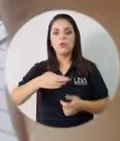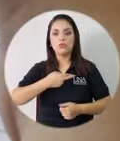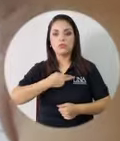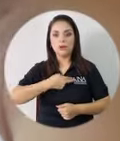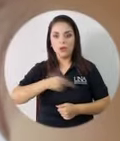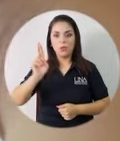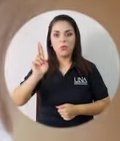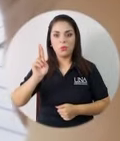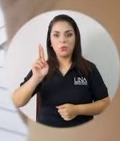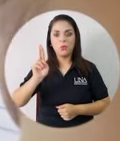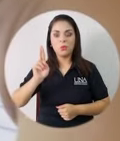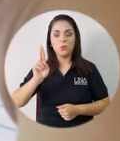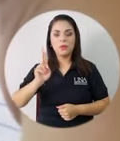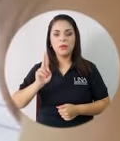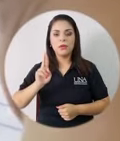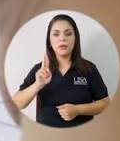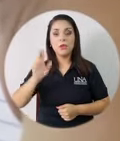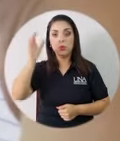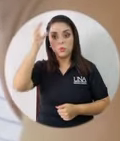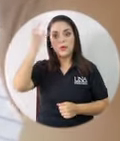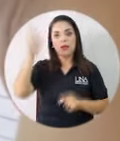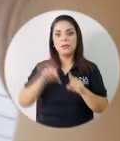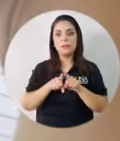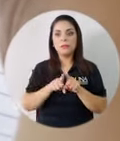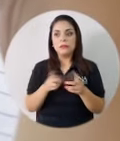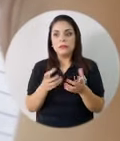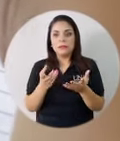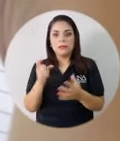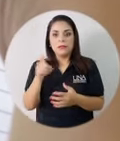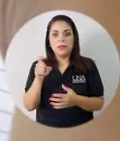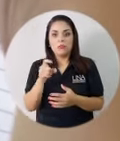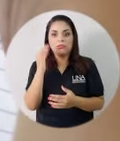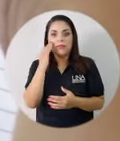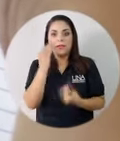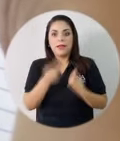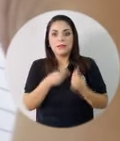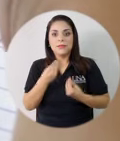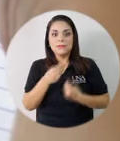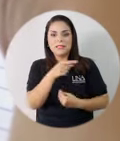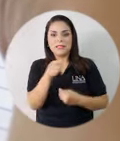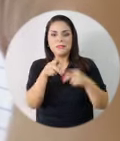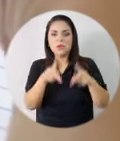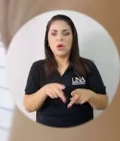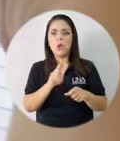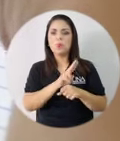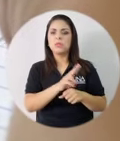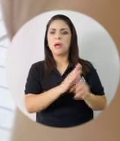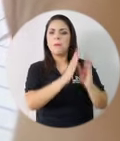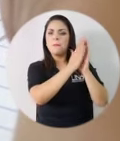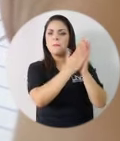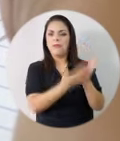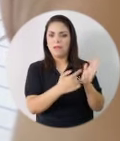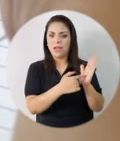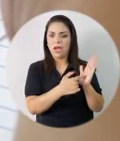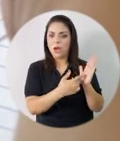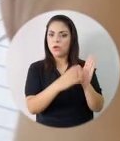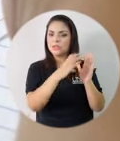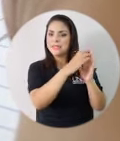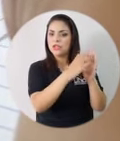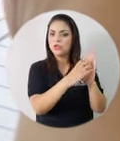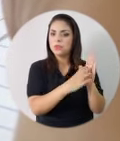y culturalmente también. Sí, entonces necesitamos saber qué hacemos con estas personas que utilizan la Biblia o textos sagrados